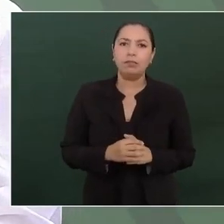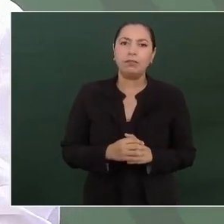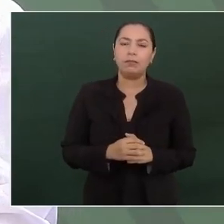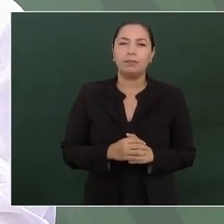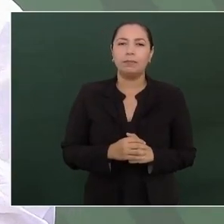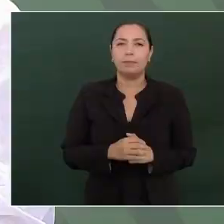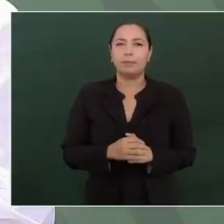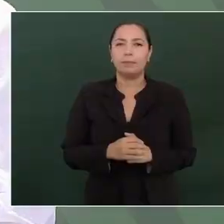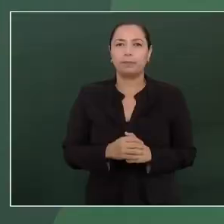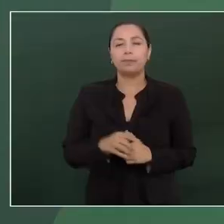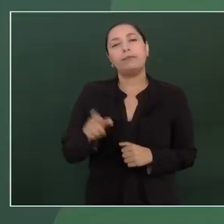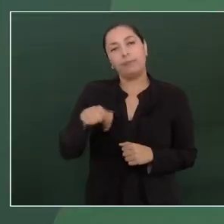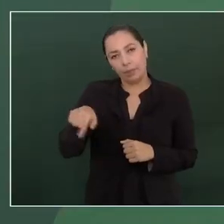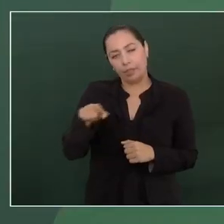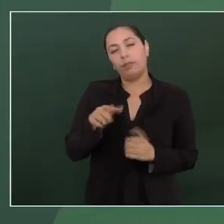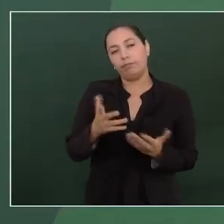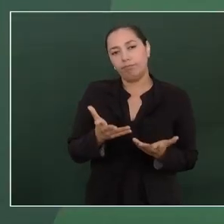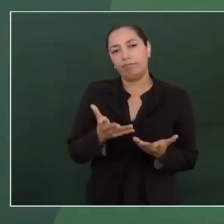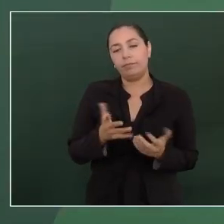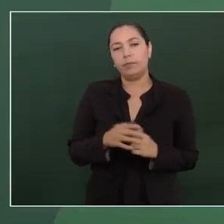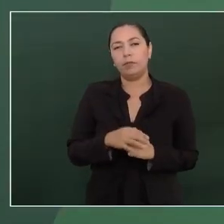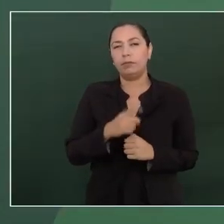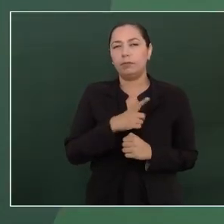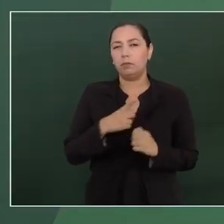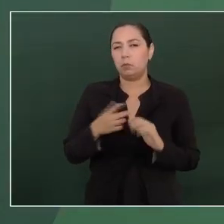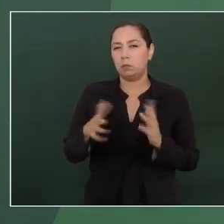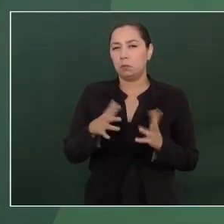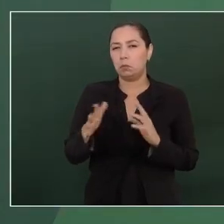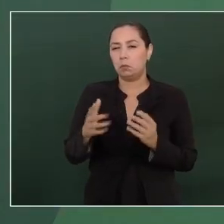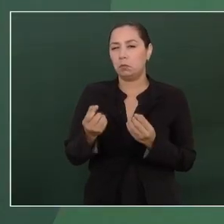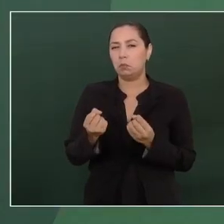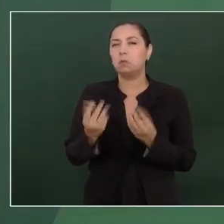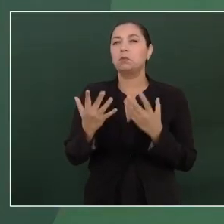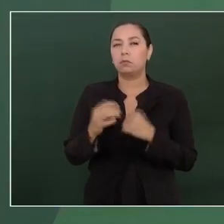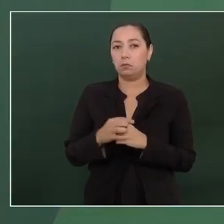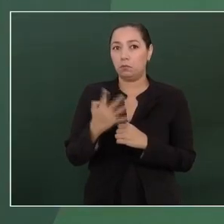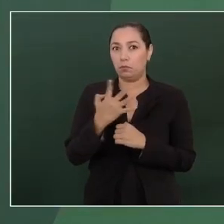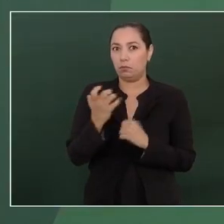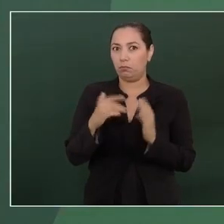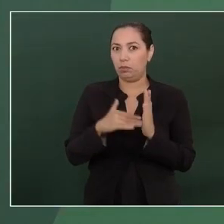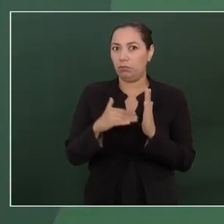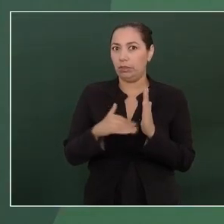deben de ser cerca de 400,000 millones.